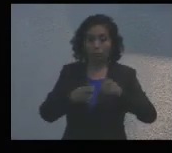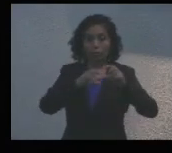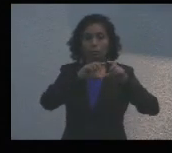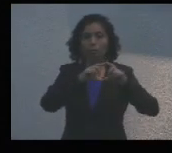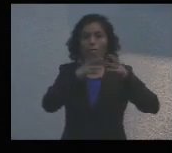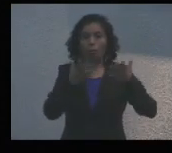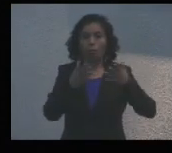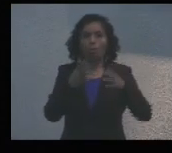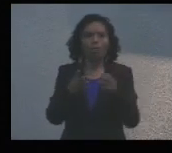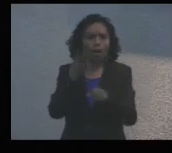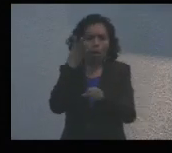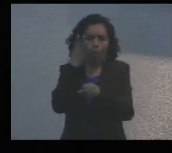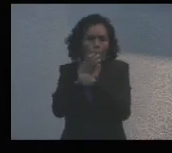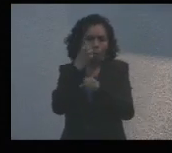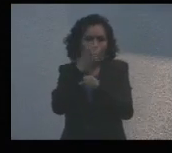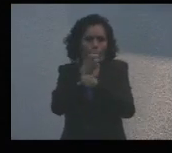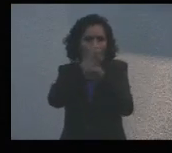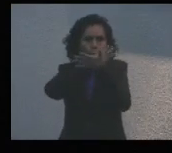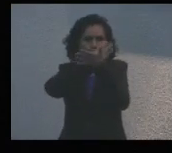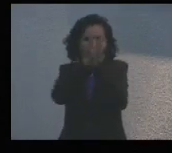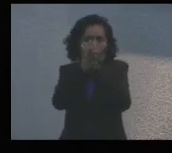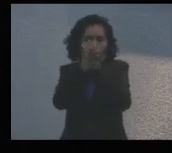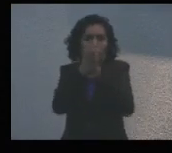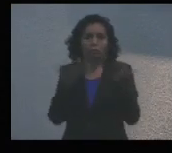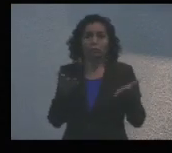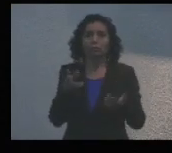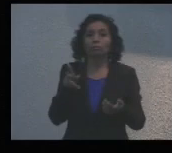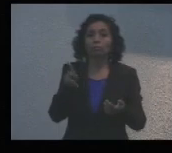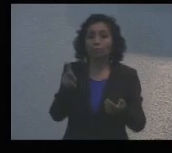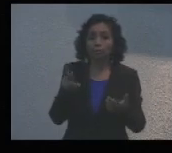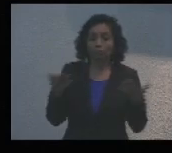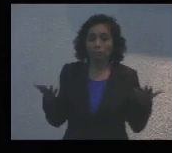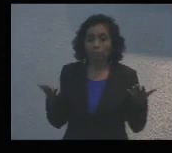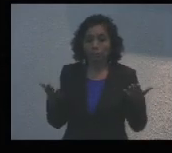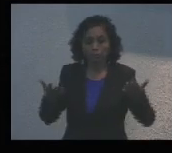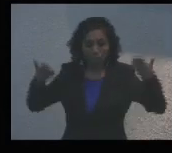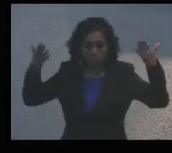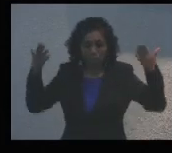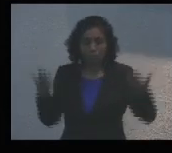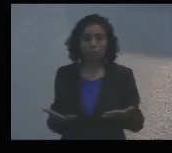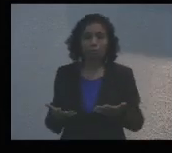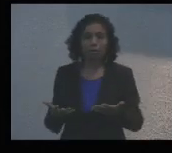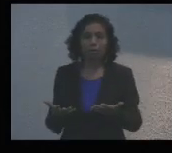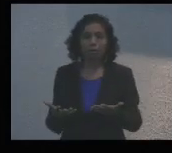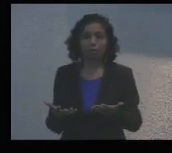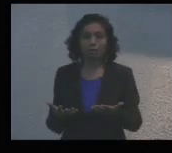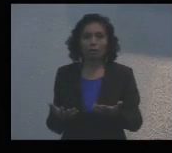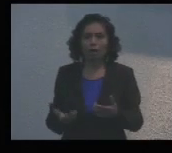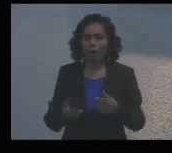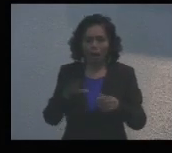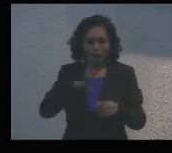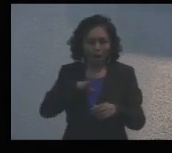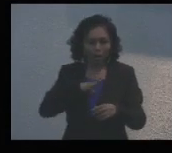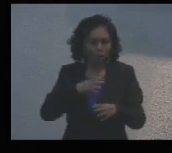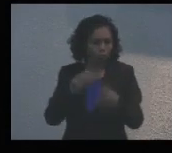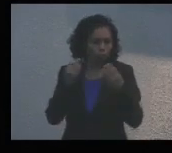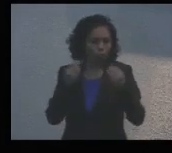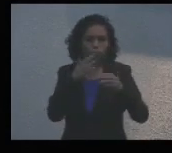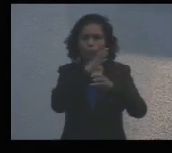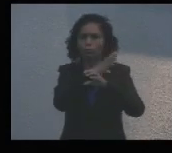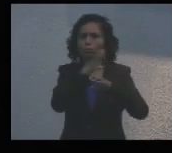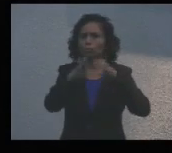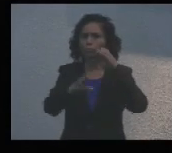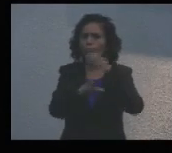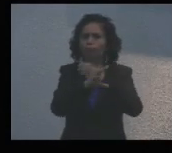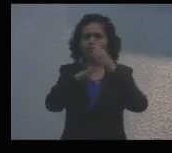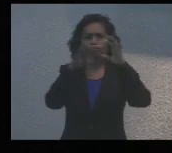de la Cuarta Transformación, pero para entonces su impacto ya había tenido efectos importantes en algunos